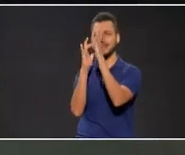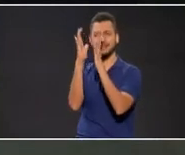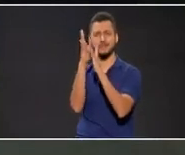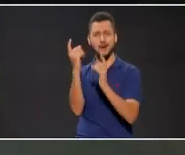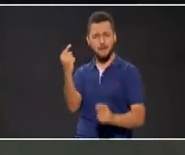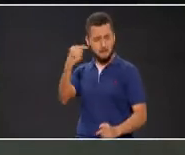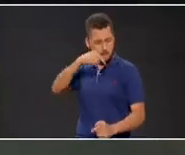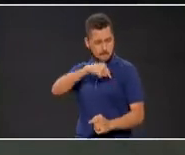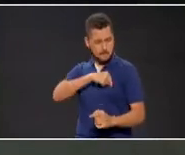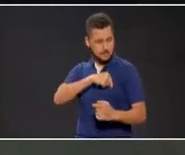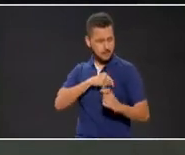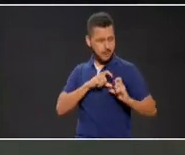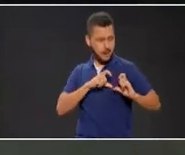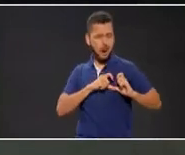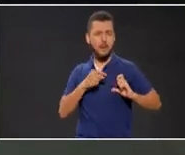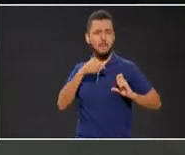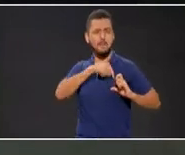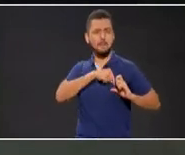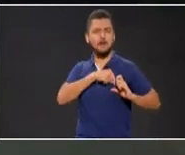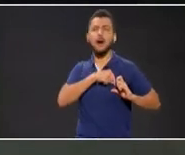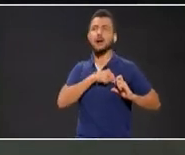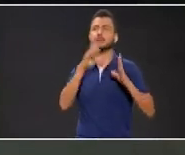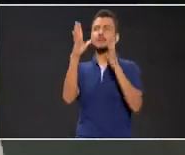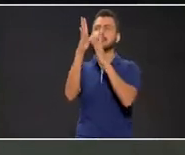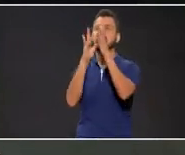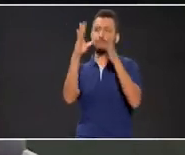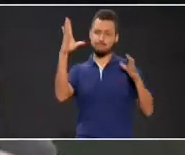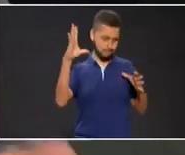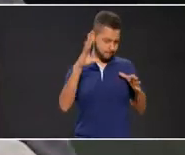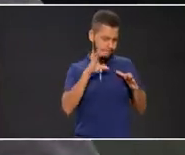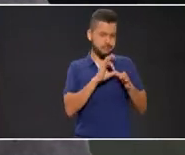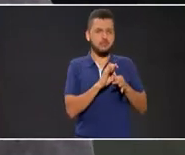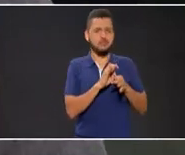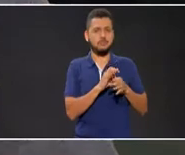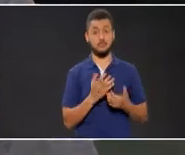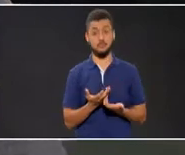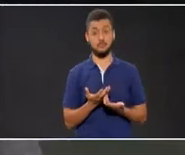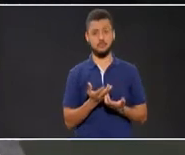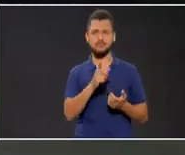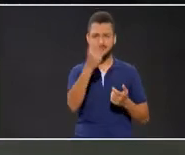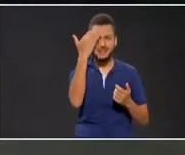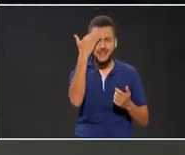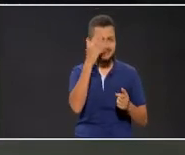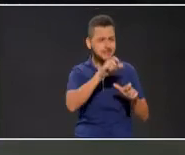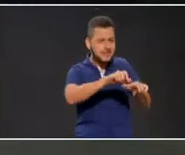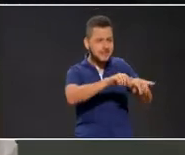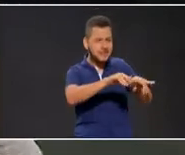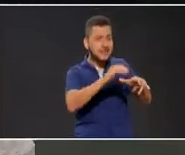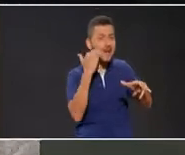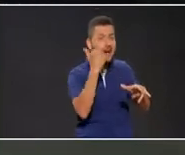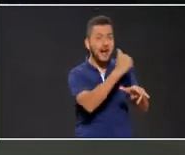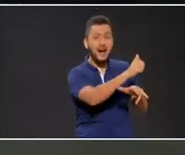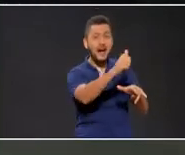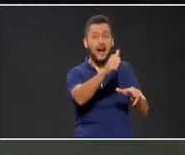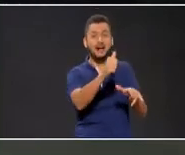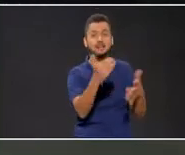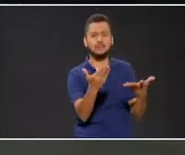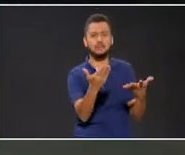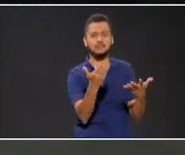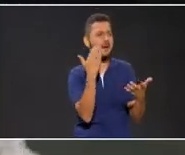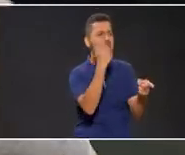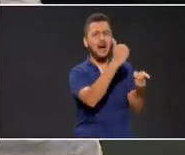corazones mire hay una secretaria que se dice que la mujer cual secretaria la mujer si es que debería ser la secretaria de la familia